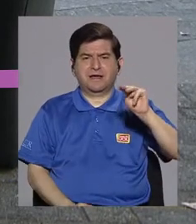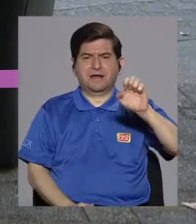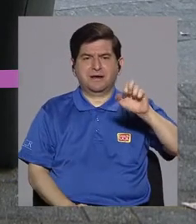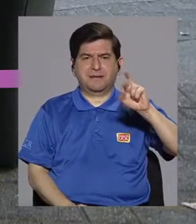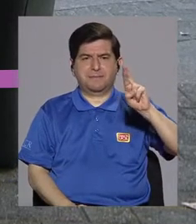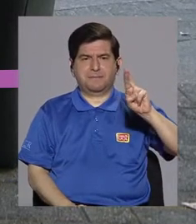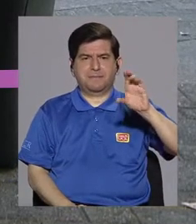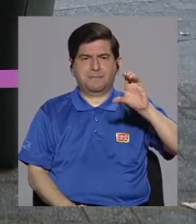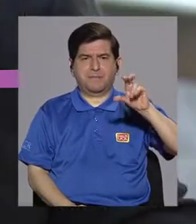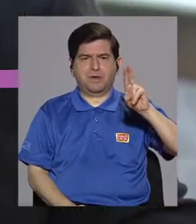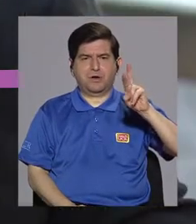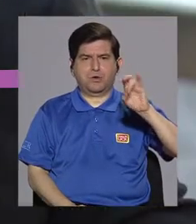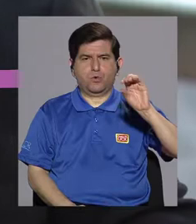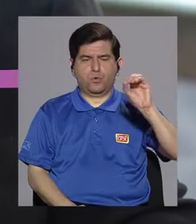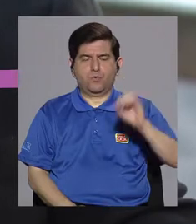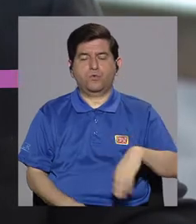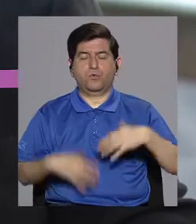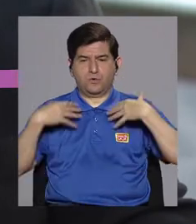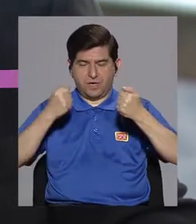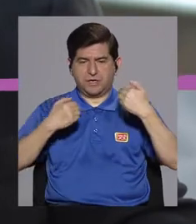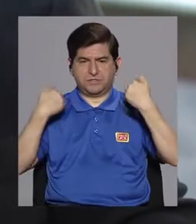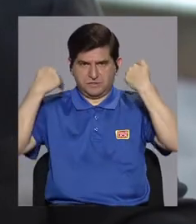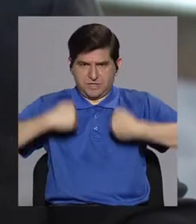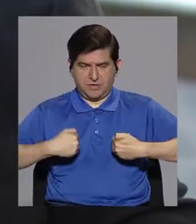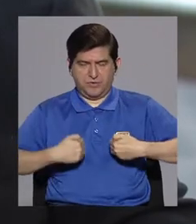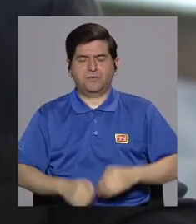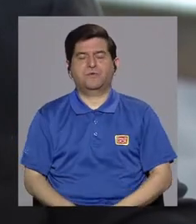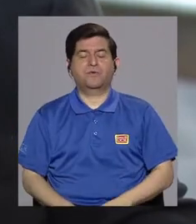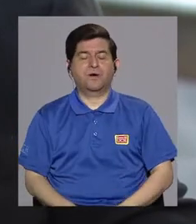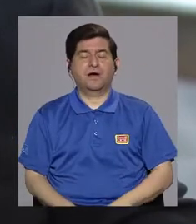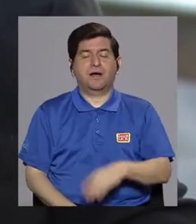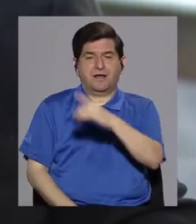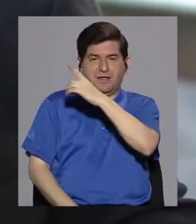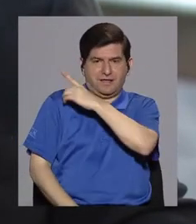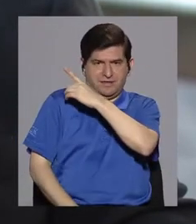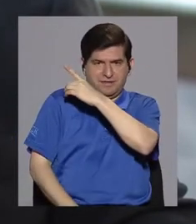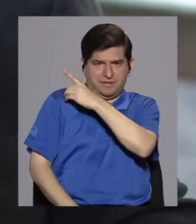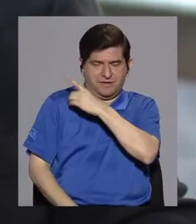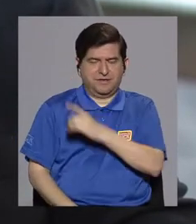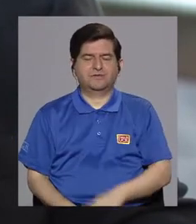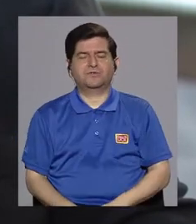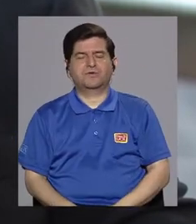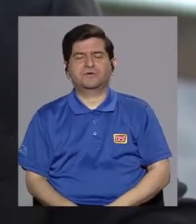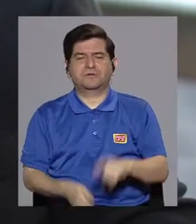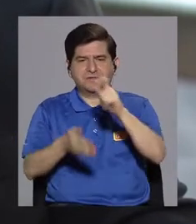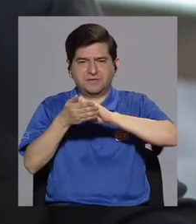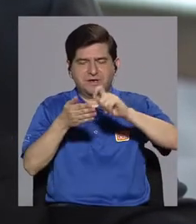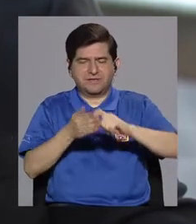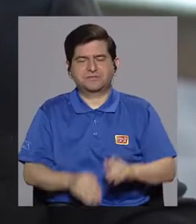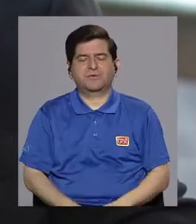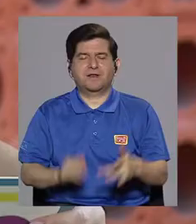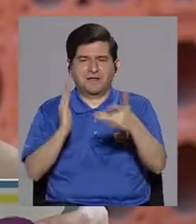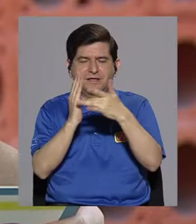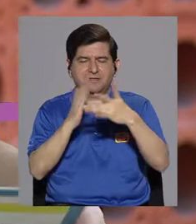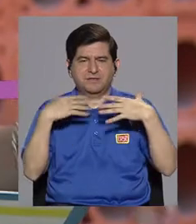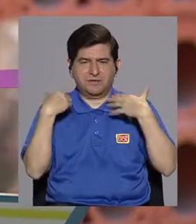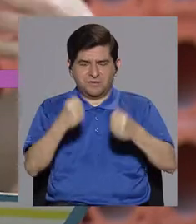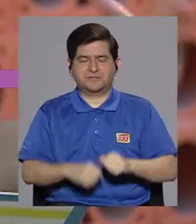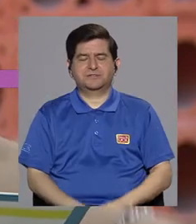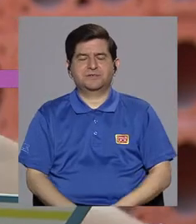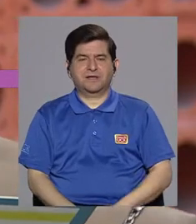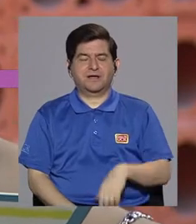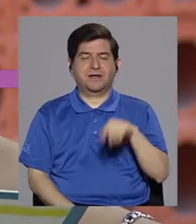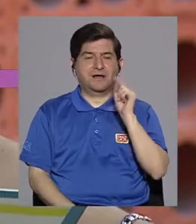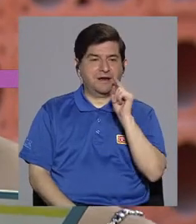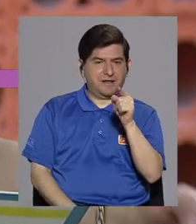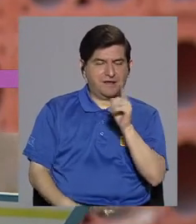mercurio en la salud humana y está con nosotros el doctor Horacio Chamizo, que es director de la Escuela de Tecnologías en Salud. Veníamos conversando en el primer segmento